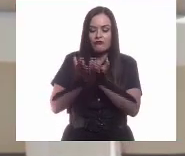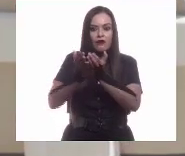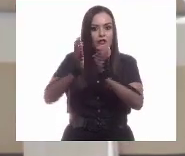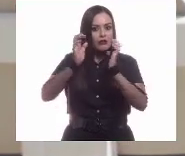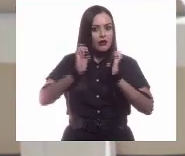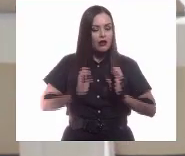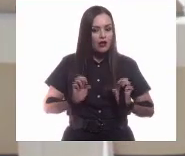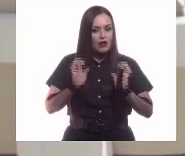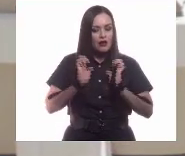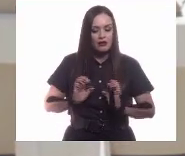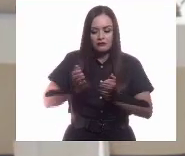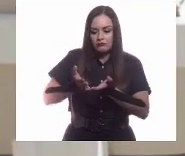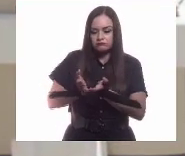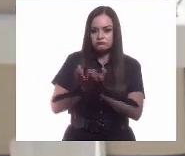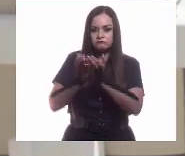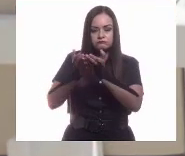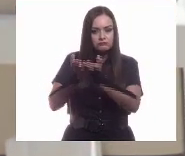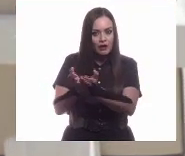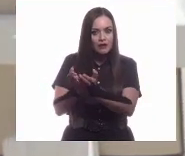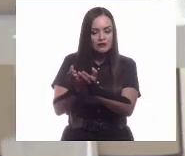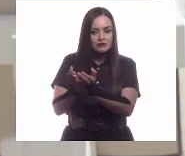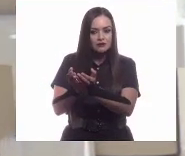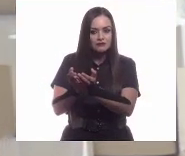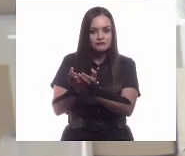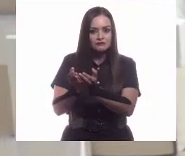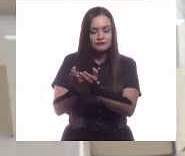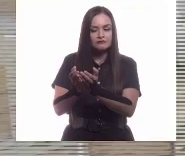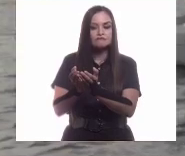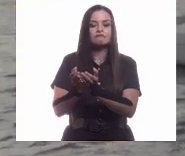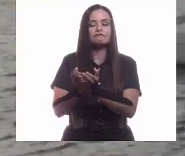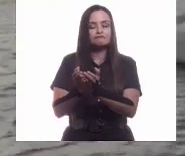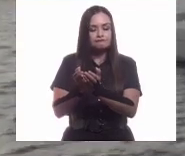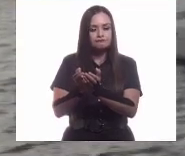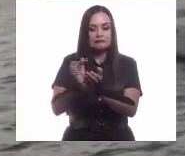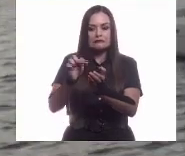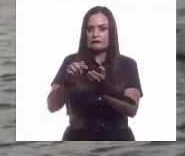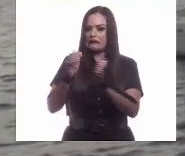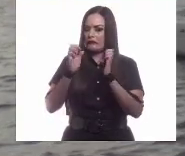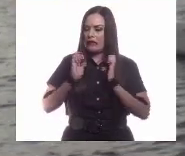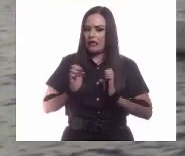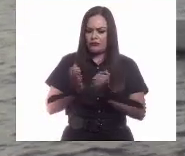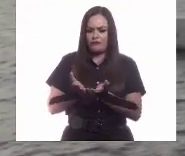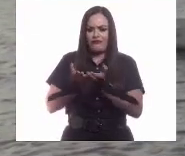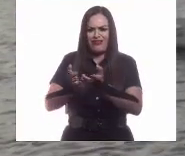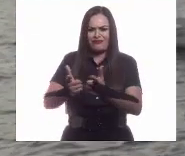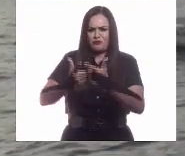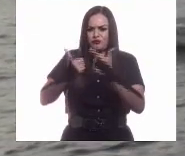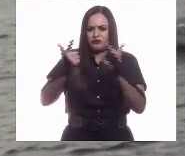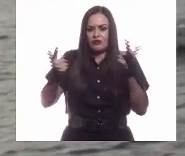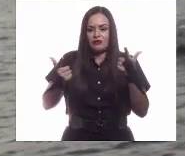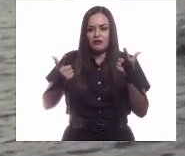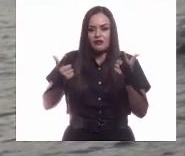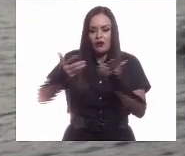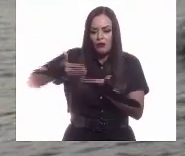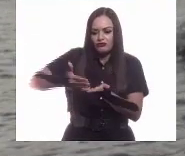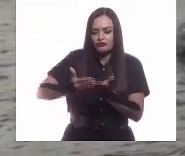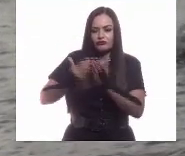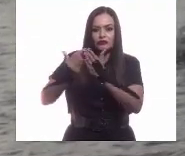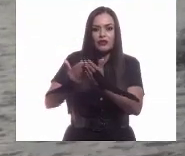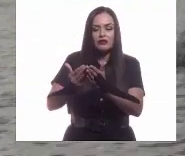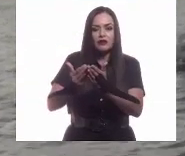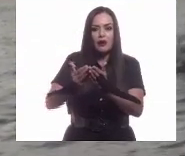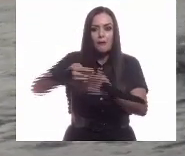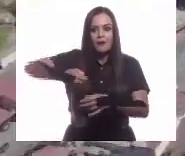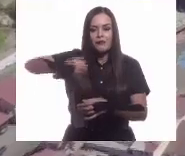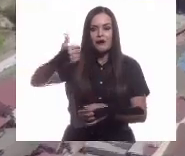Tesoro del Mar de Cortés de la naviera inglesa Cruise and Maritime Voyages, que recorrerá por primera vez 8 puertos del Golfo